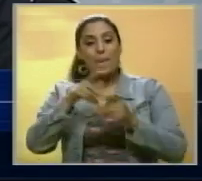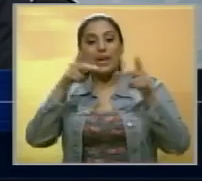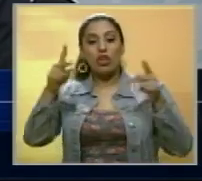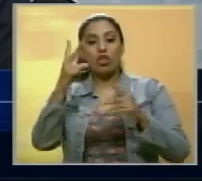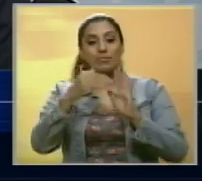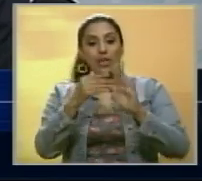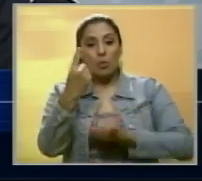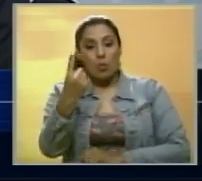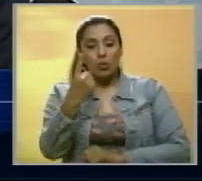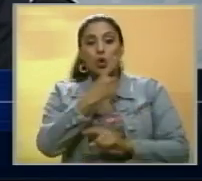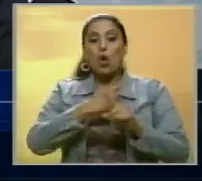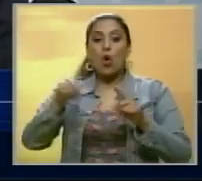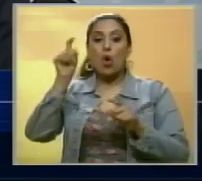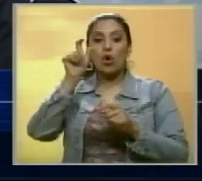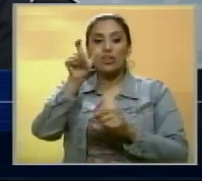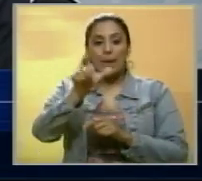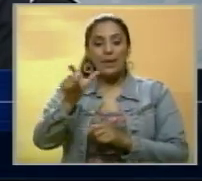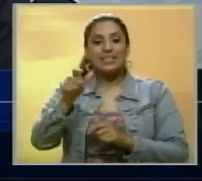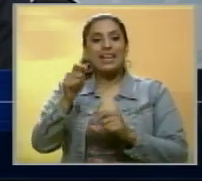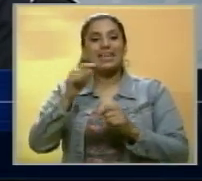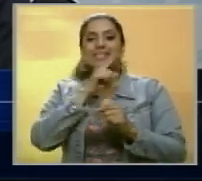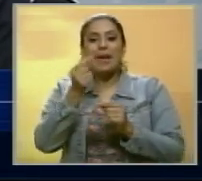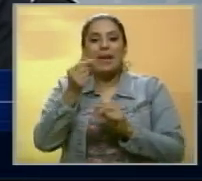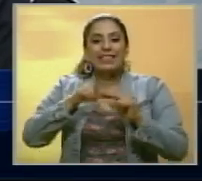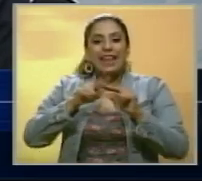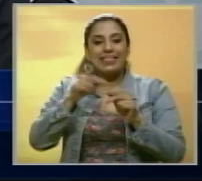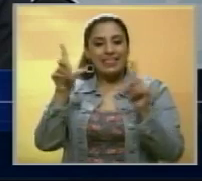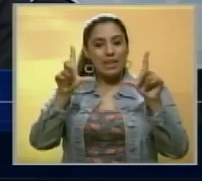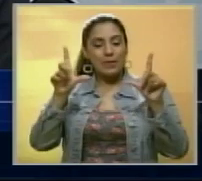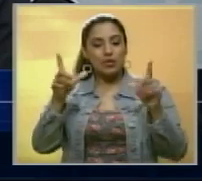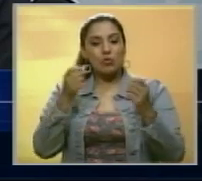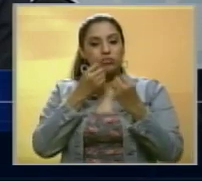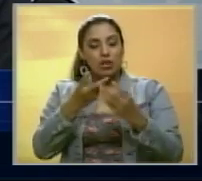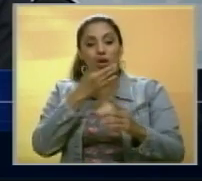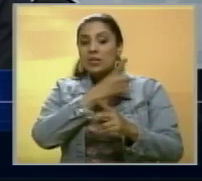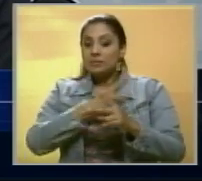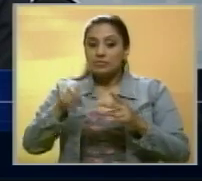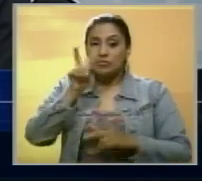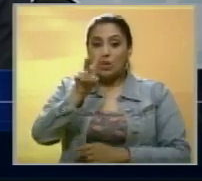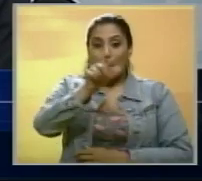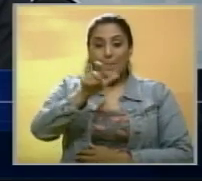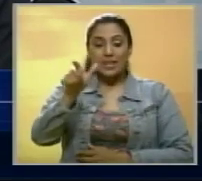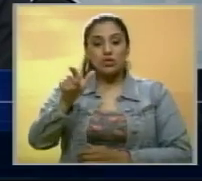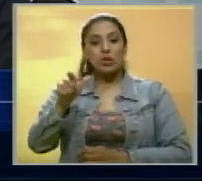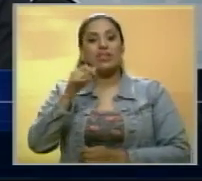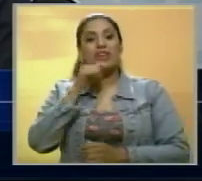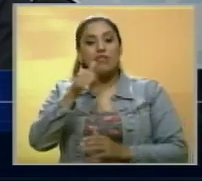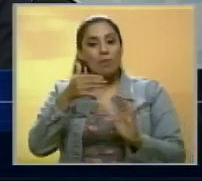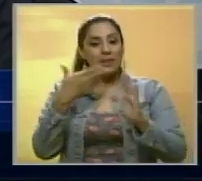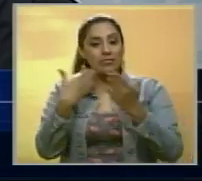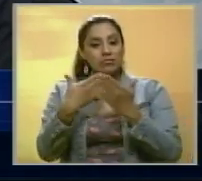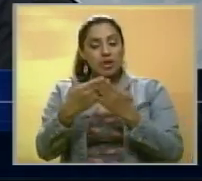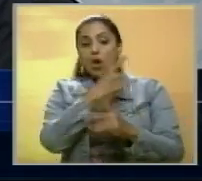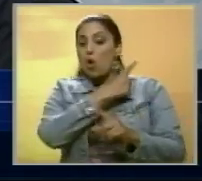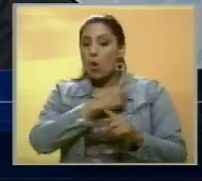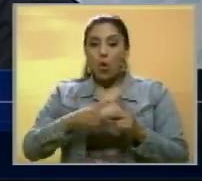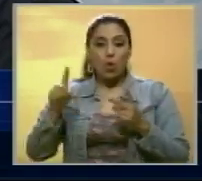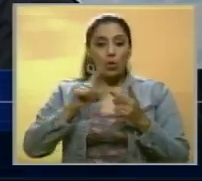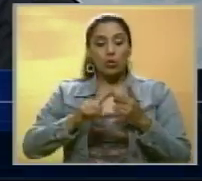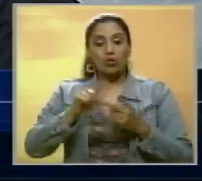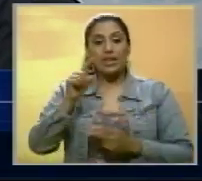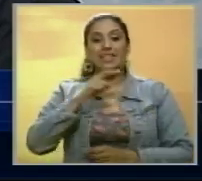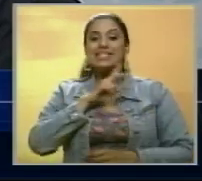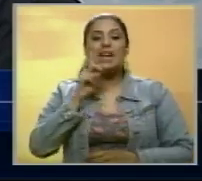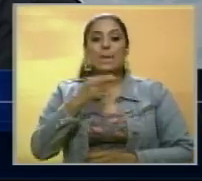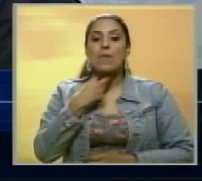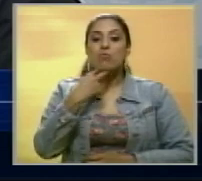e Irene Mejías Caraota Digital, Mabel Sarmiento y Miguel González Crónica 1, Giovanni Martínez